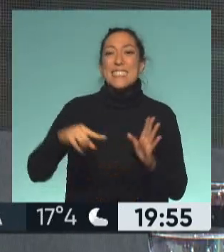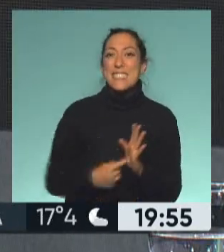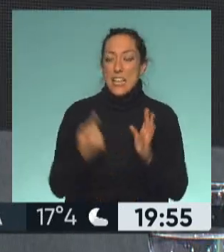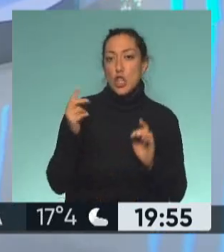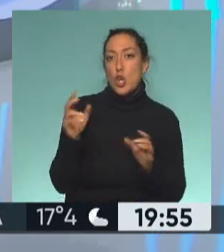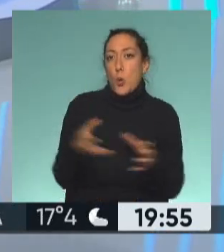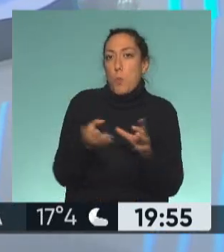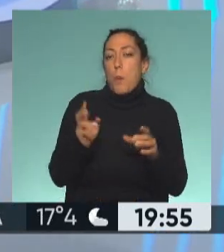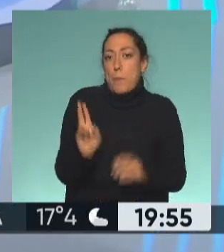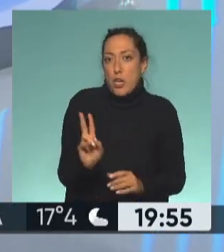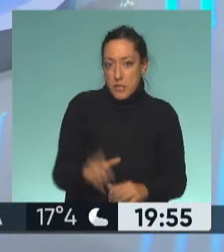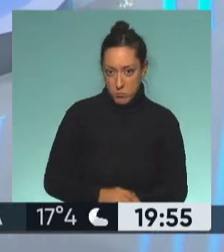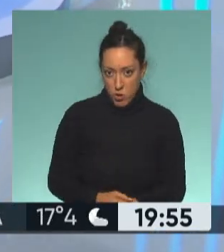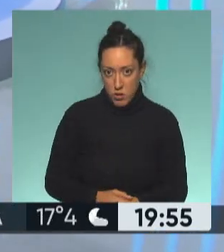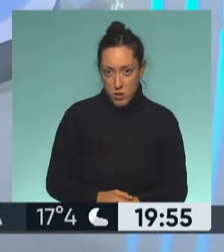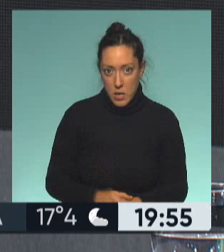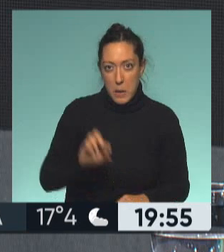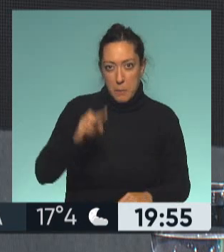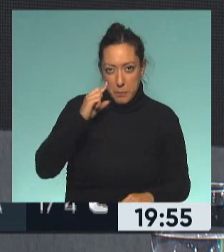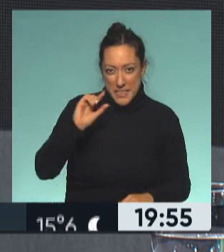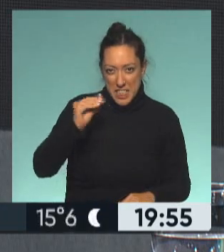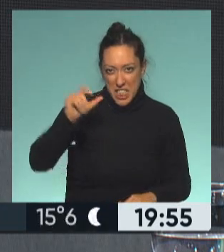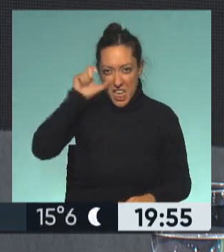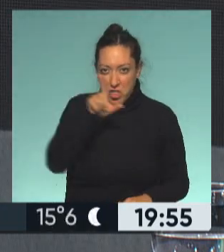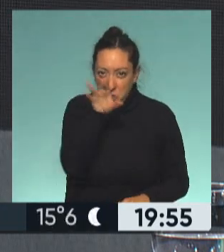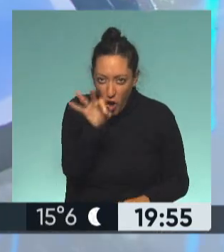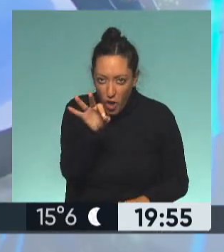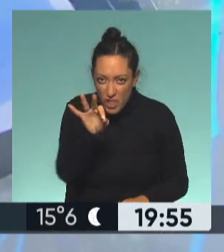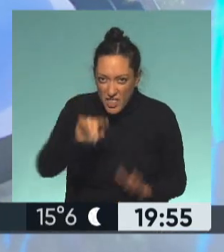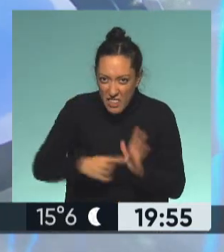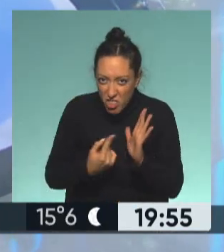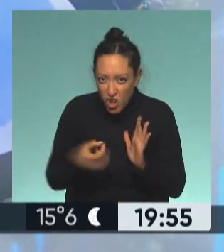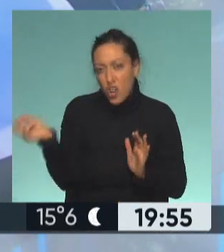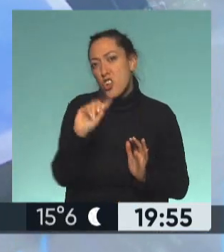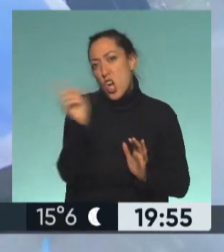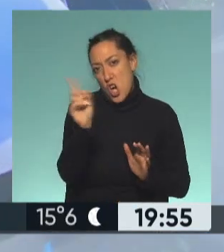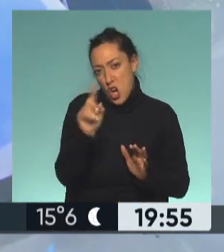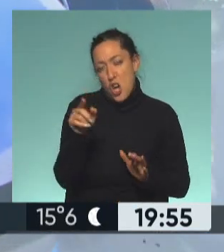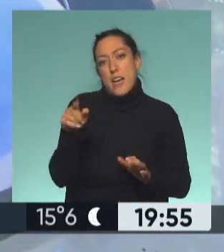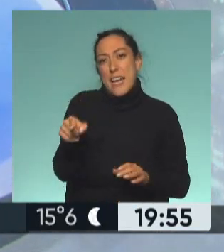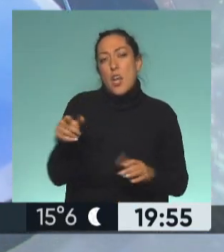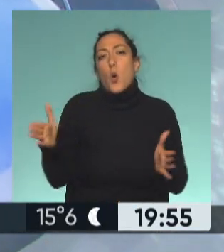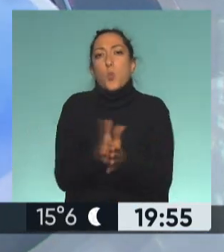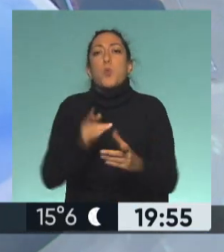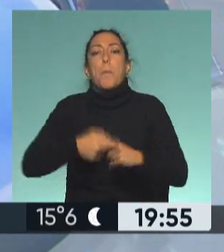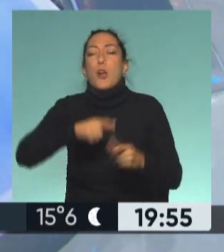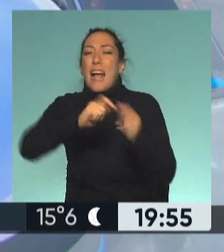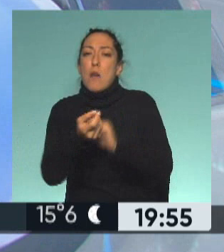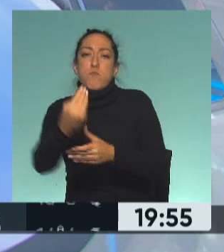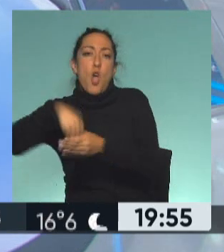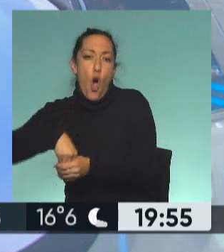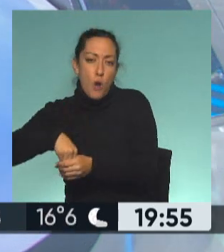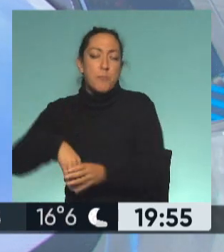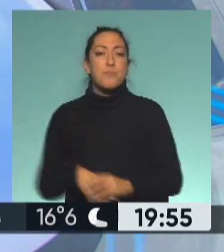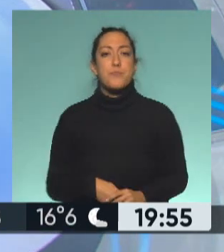del centro. Esa es la búsqueda... ¿Que Pichetto es de y centro? es la apuesta de Schiaretti. No creo porque Pichetto ya lo tenés contado dentro de Juntos por el Cambio. Me parece que en todo caso la apuesta